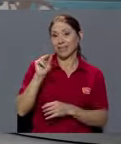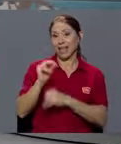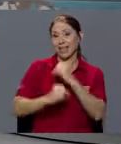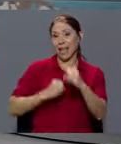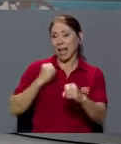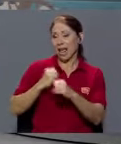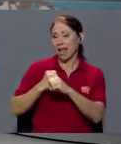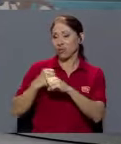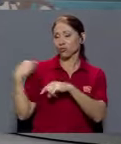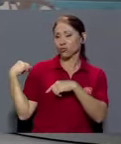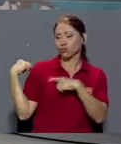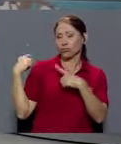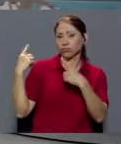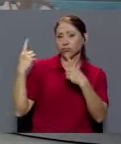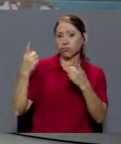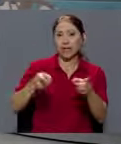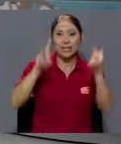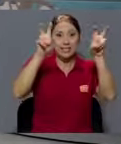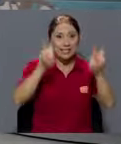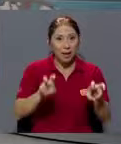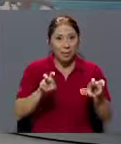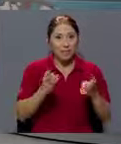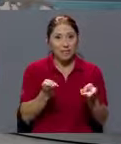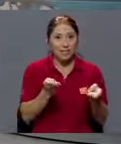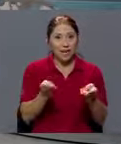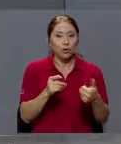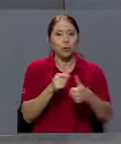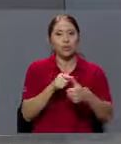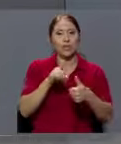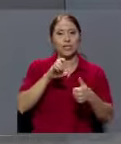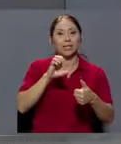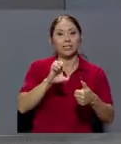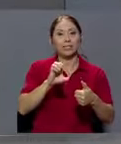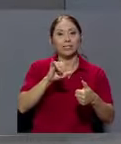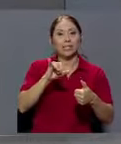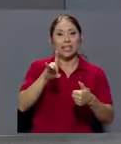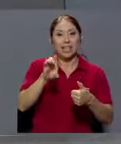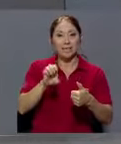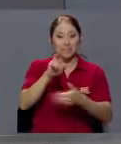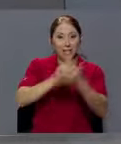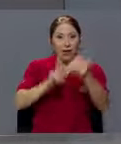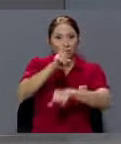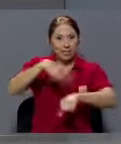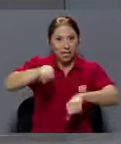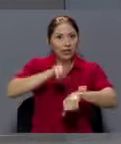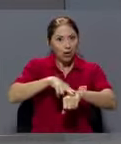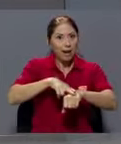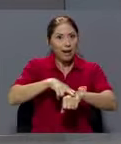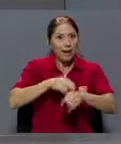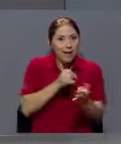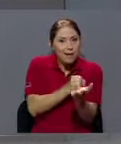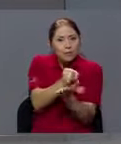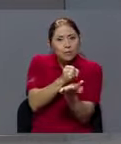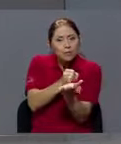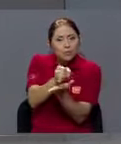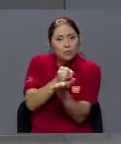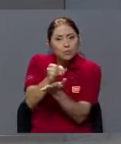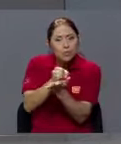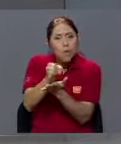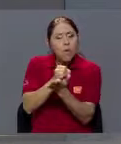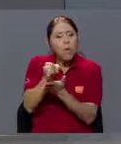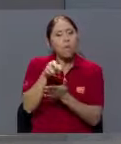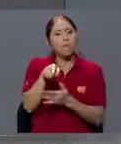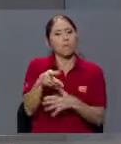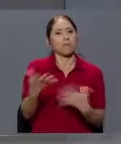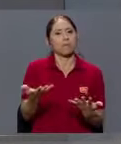en estos 30 años del examen de bachillerato pues el CIDE de la Universidad Nacional ha decidido hacer una investigación en este sentido y